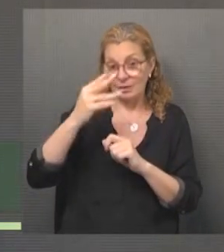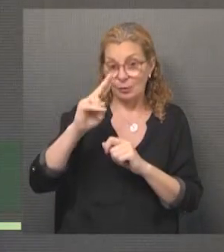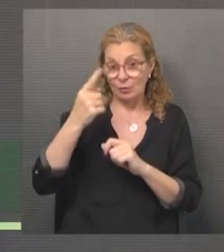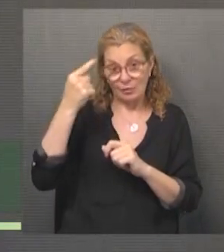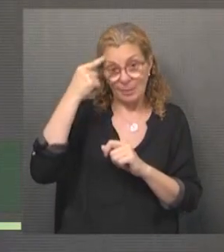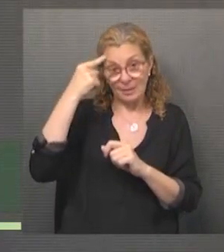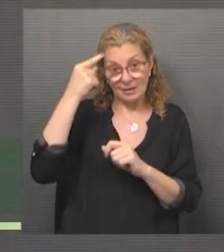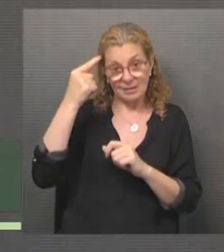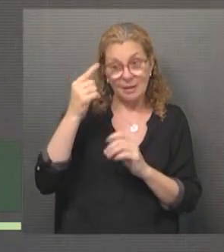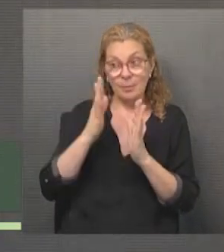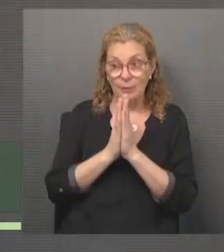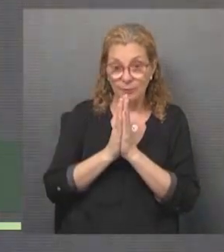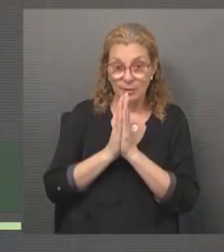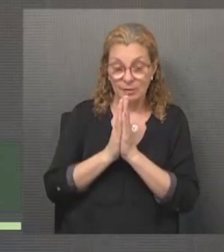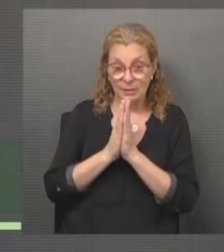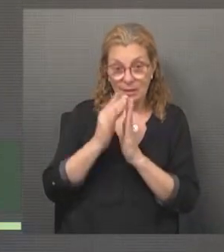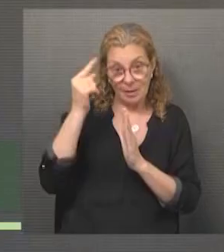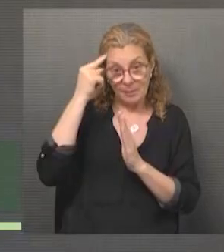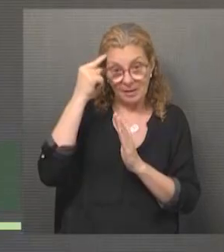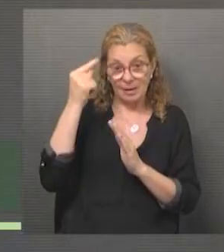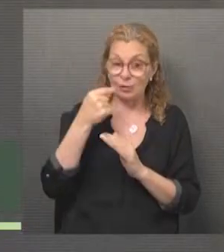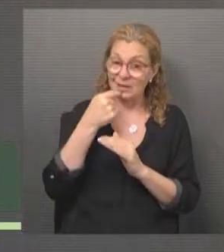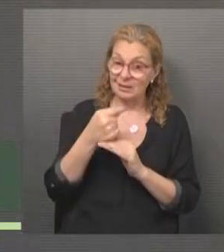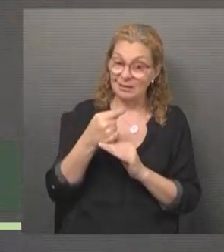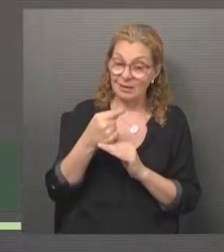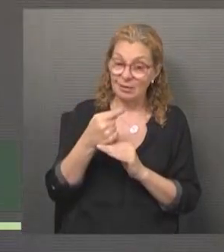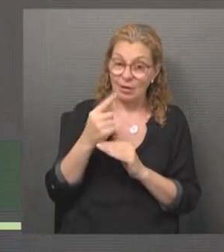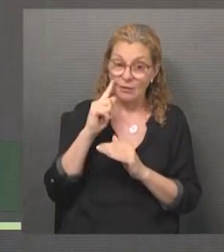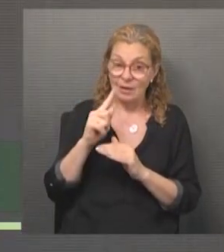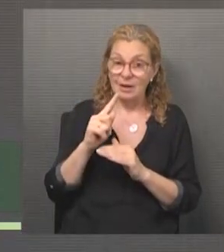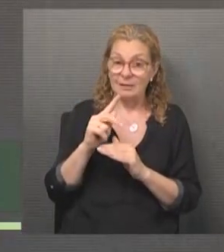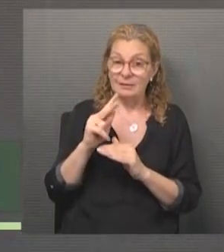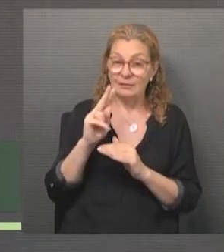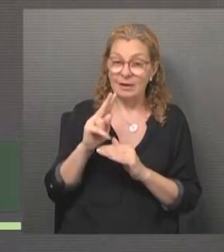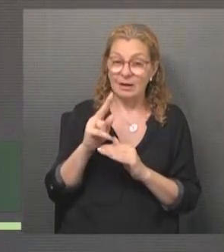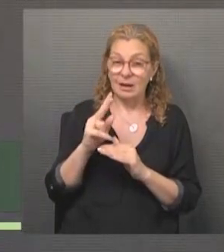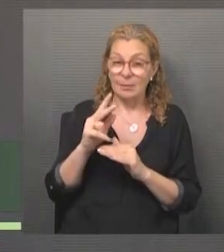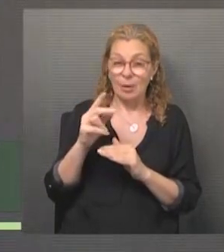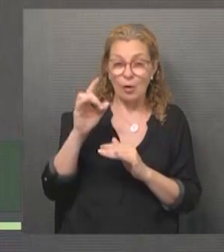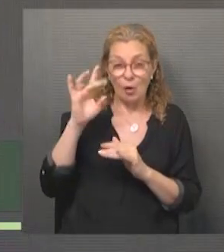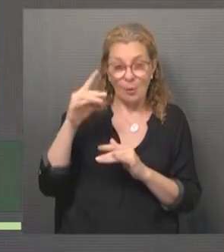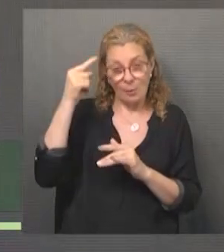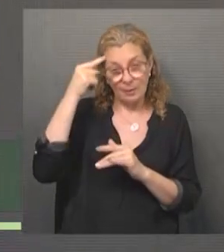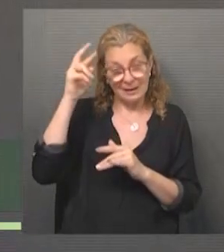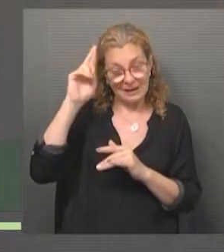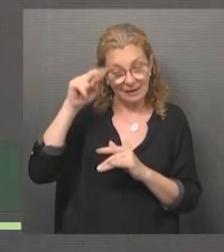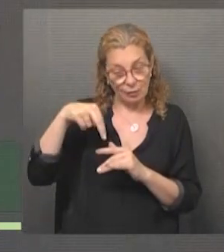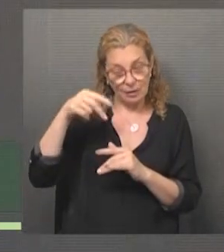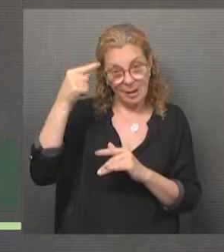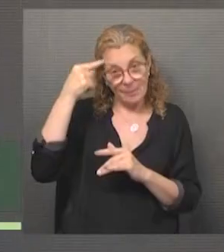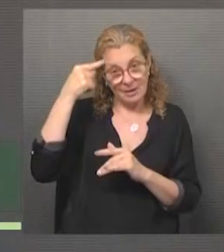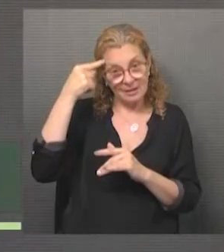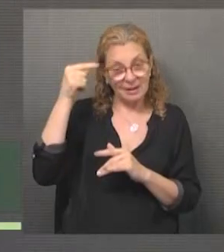piensen un poquito más de lo que le están diciendo que traten de tener el mayor sentido común de qué razonen de que